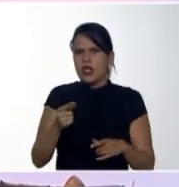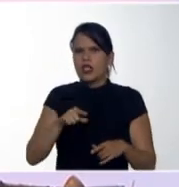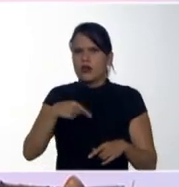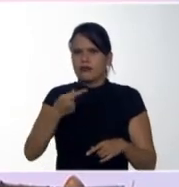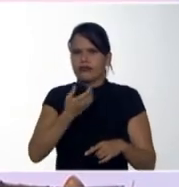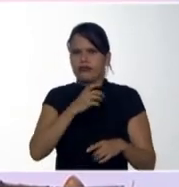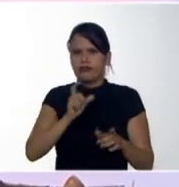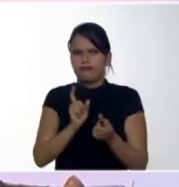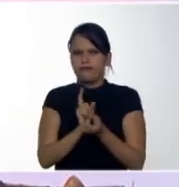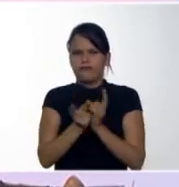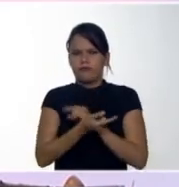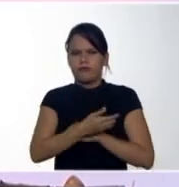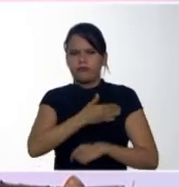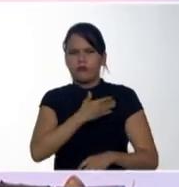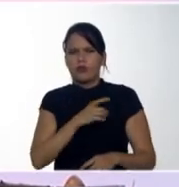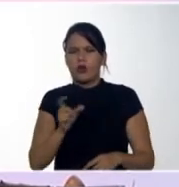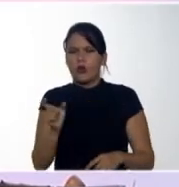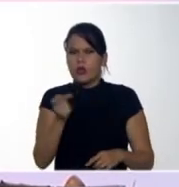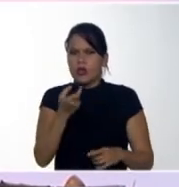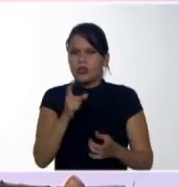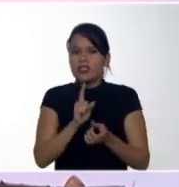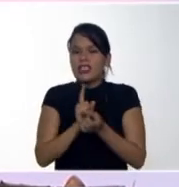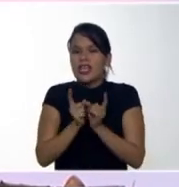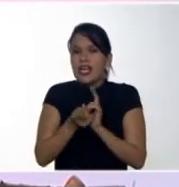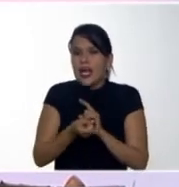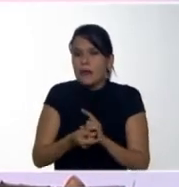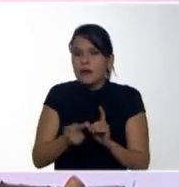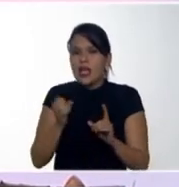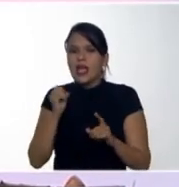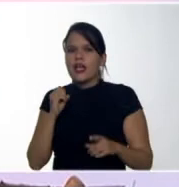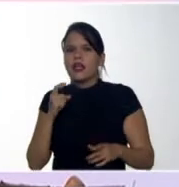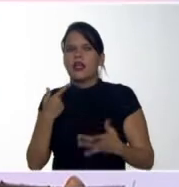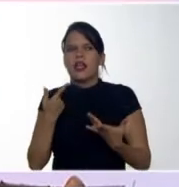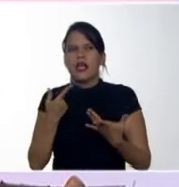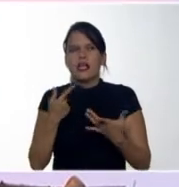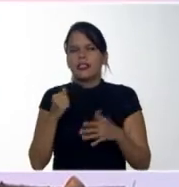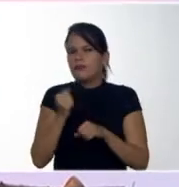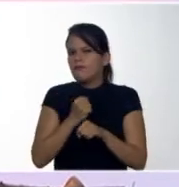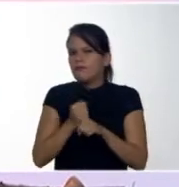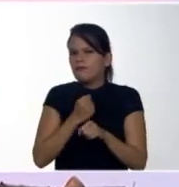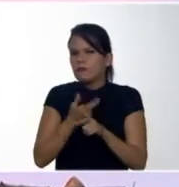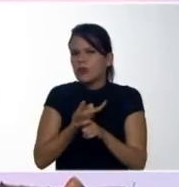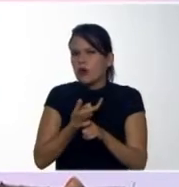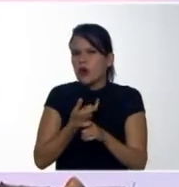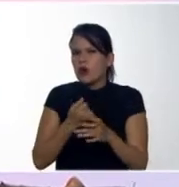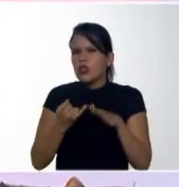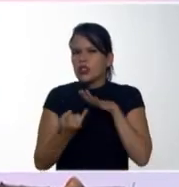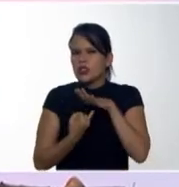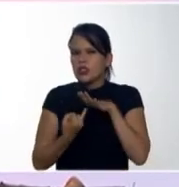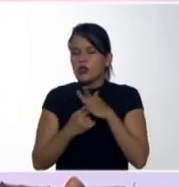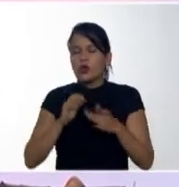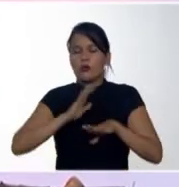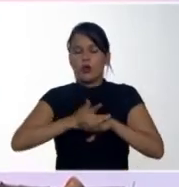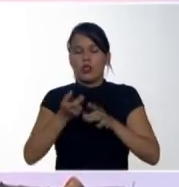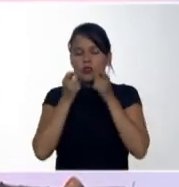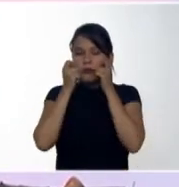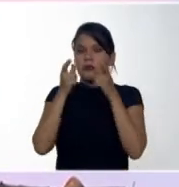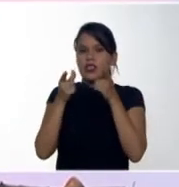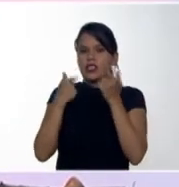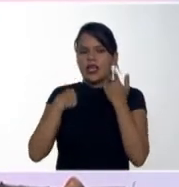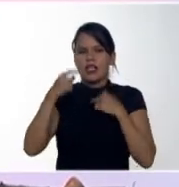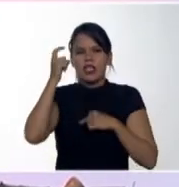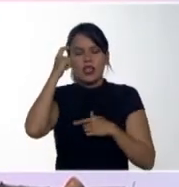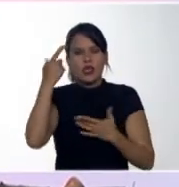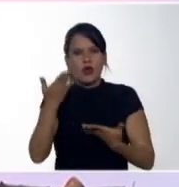el objetivo de este instituto tan importante para Venezuela. Por eso, esta sorpresa el día de hoy